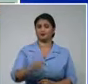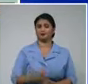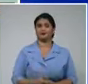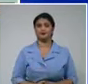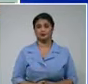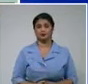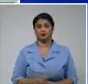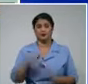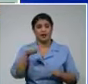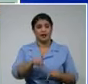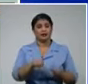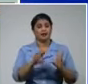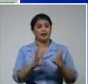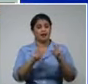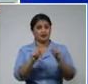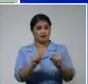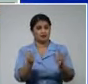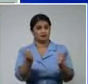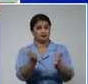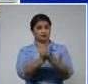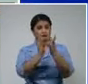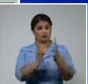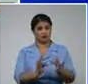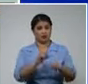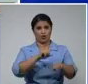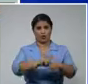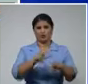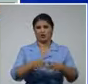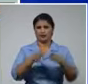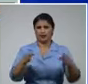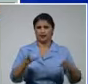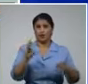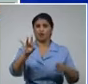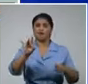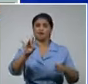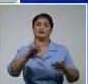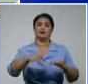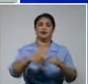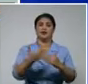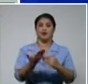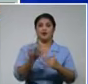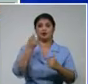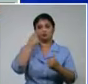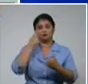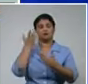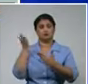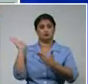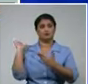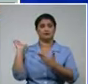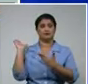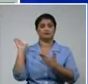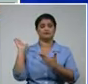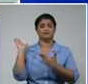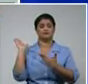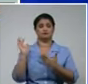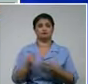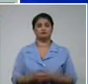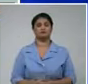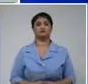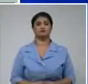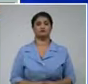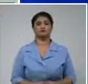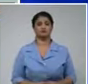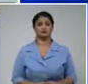confirmados en los últimos 15 días. Se puede apreciar la curva, que si bien no se incrementa,